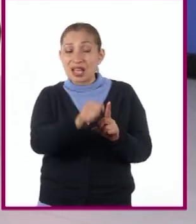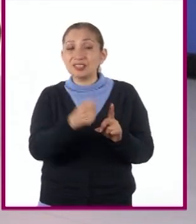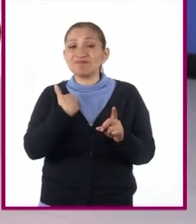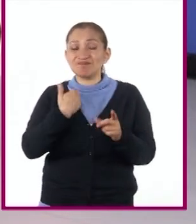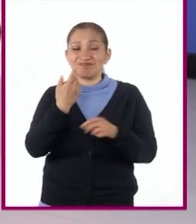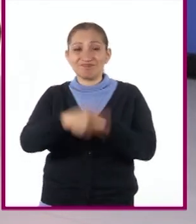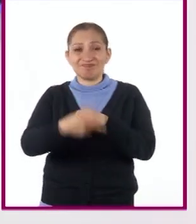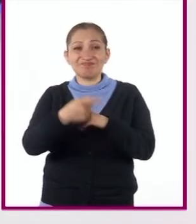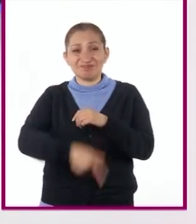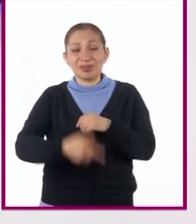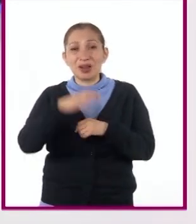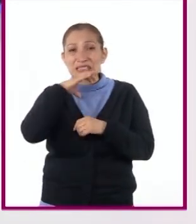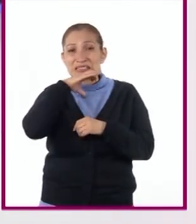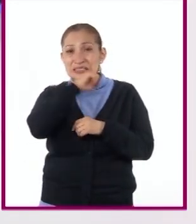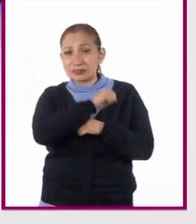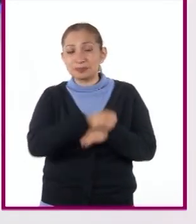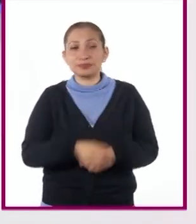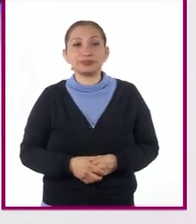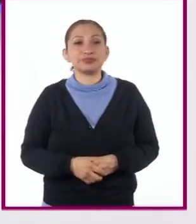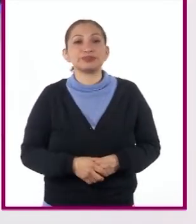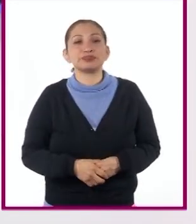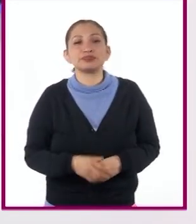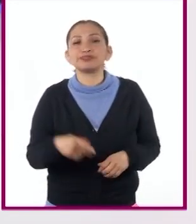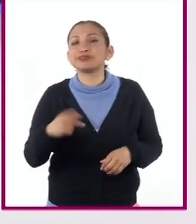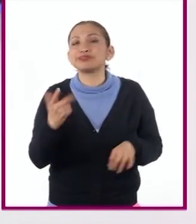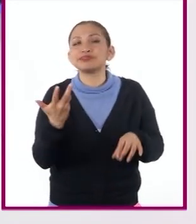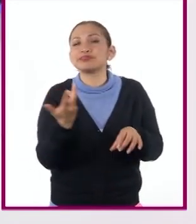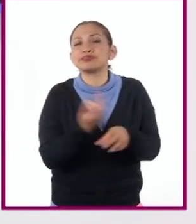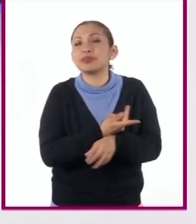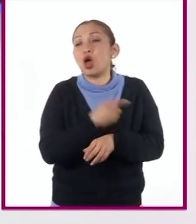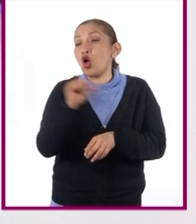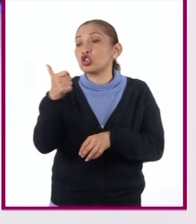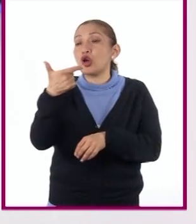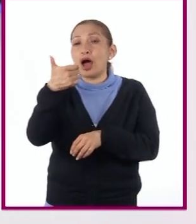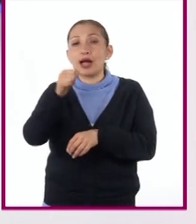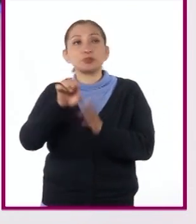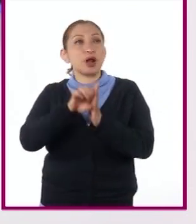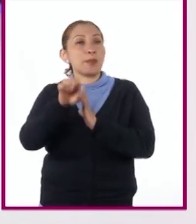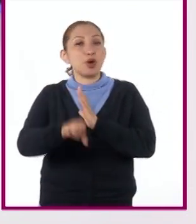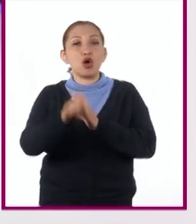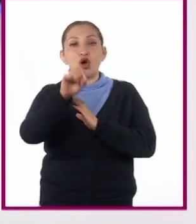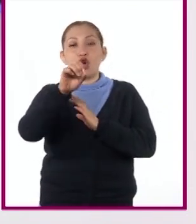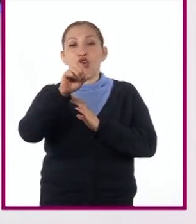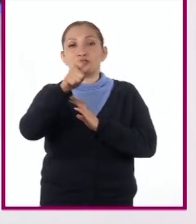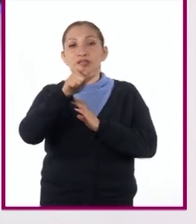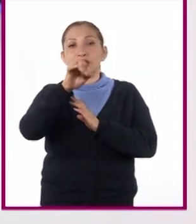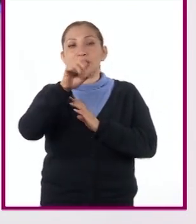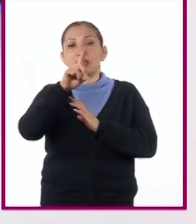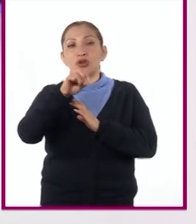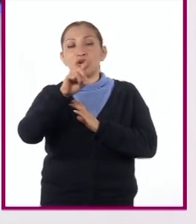efecto invernadero. Pero, ¿qué ocurre con otros gases como los óxidos de nitrógeno y azufre?